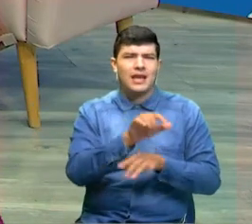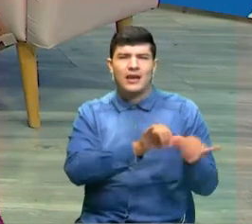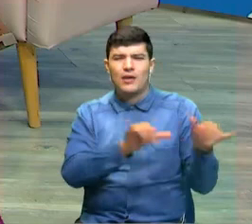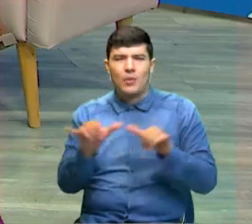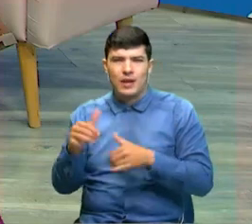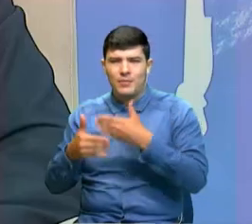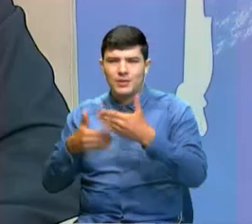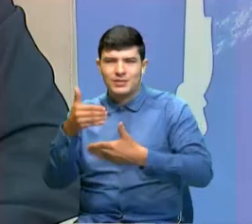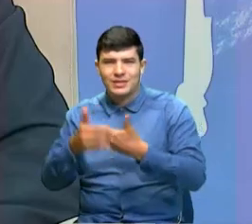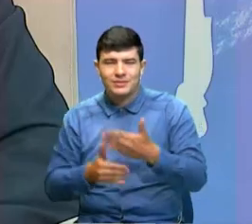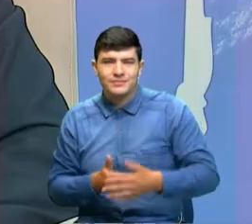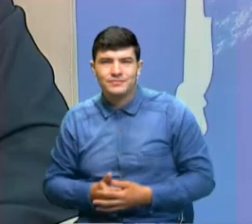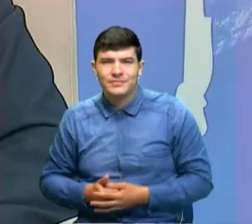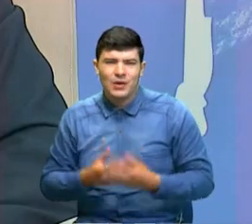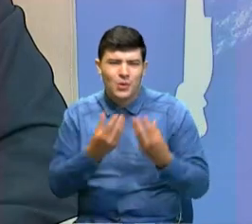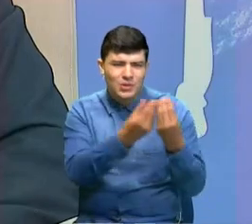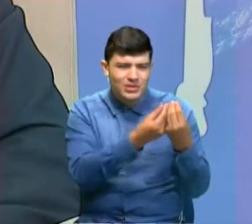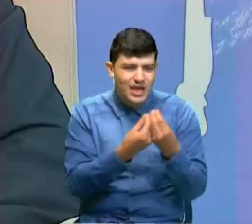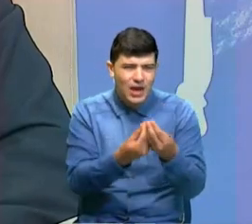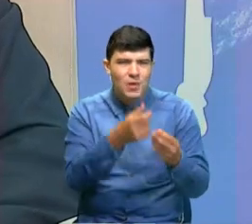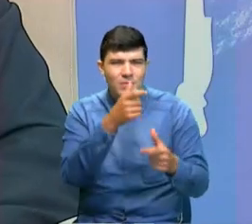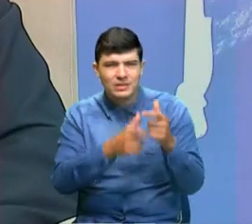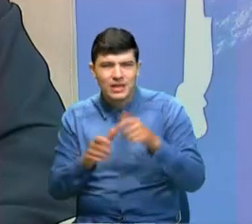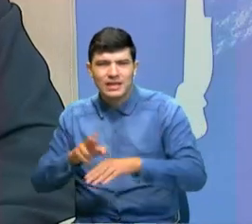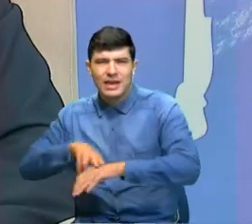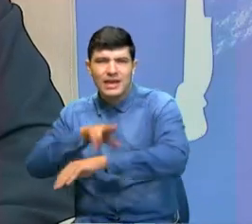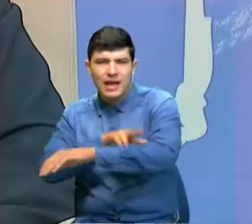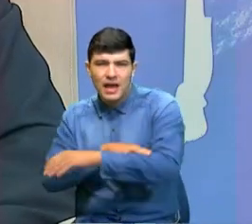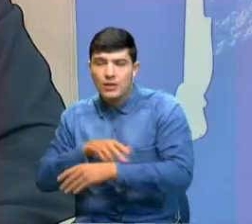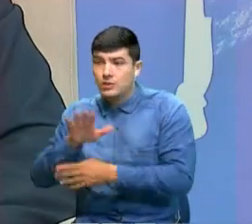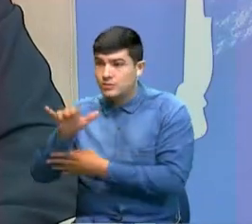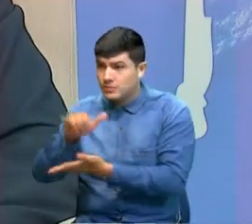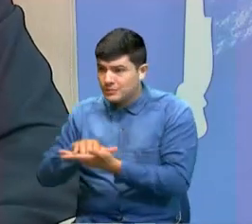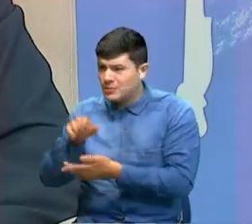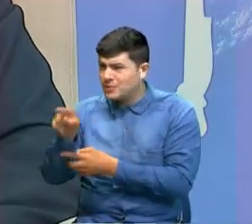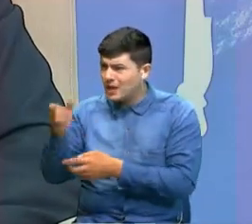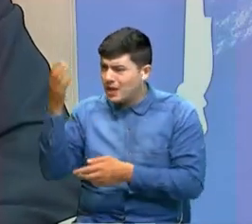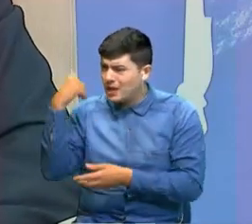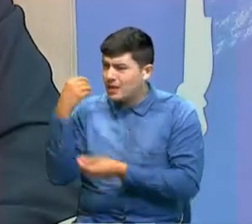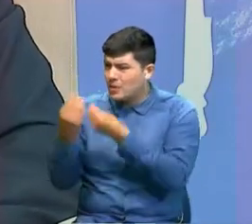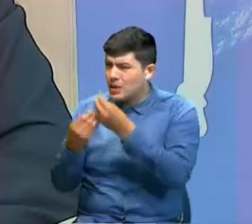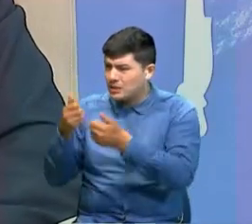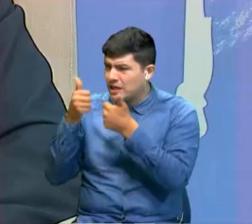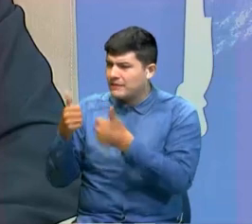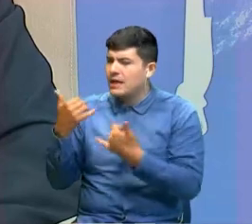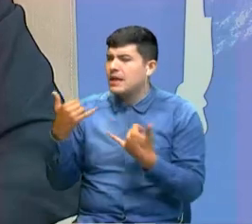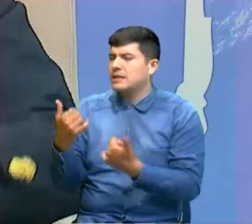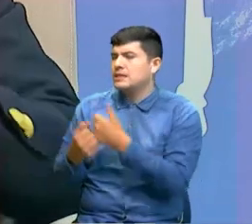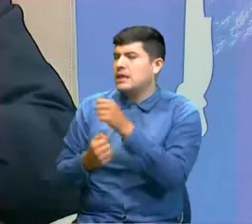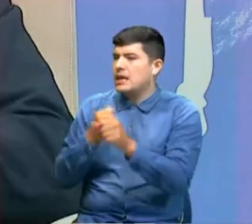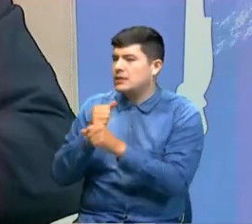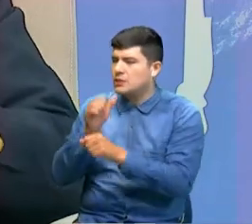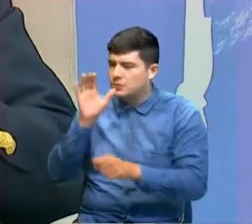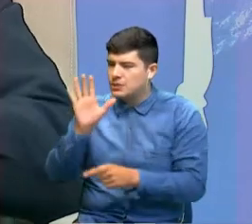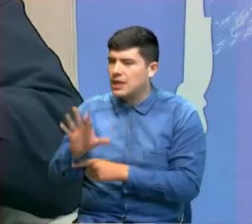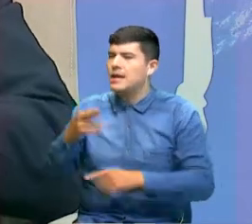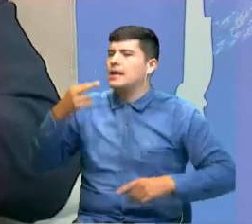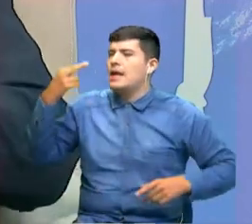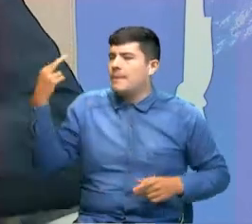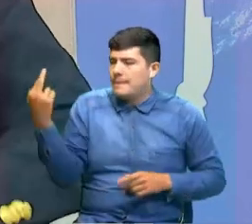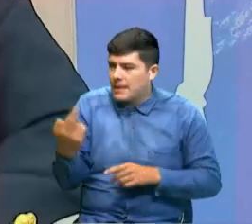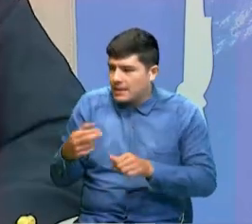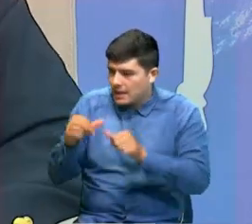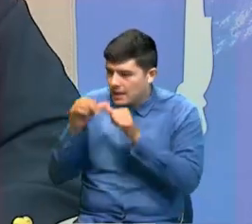ahí se generan ese tipo de comentarios. Venga, incluso usted lo ha estado haciendo muy bien este año, repita, que eso quédese